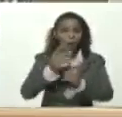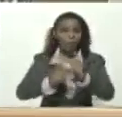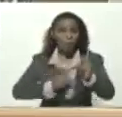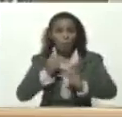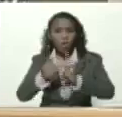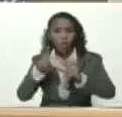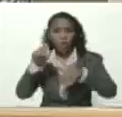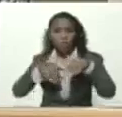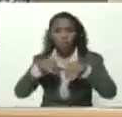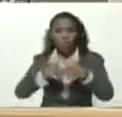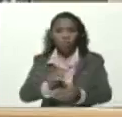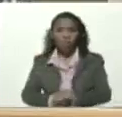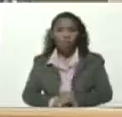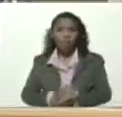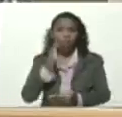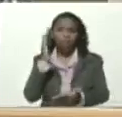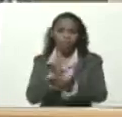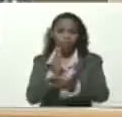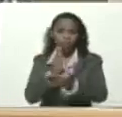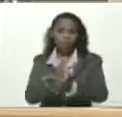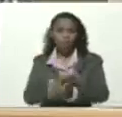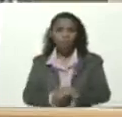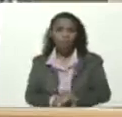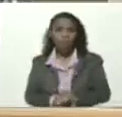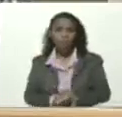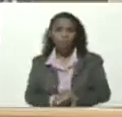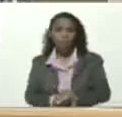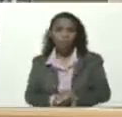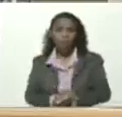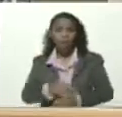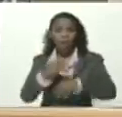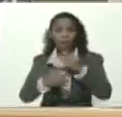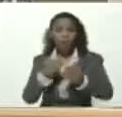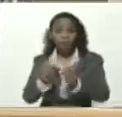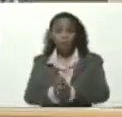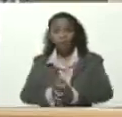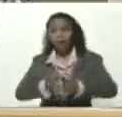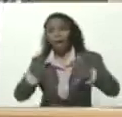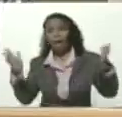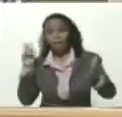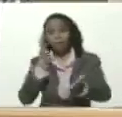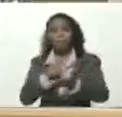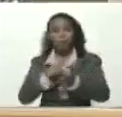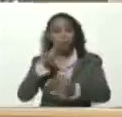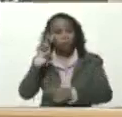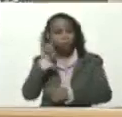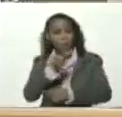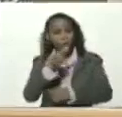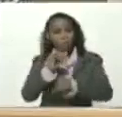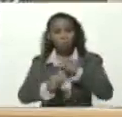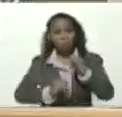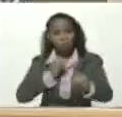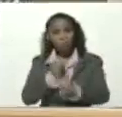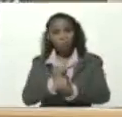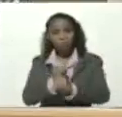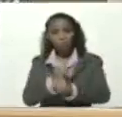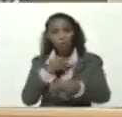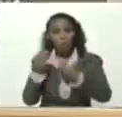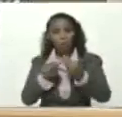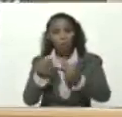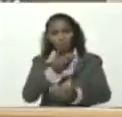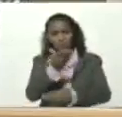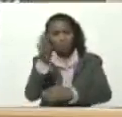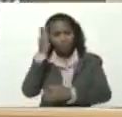elección. Siempre ha habido una amplia participación de observación internacional, como como ustedes lo